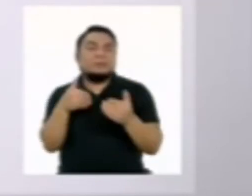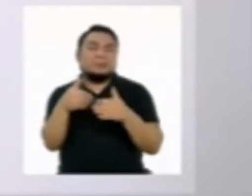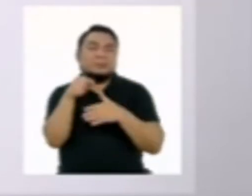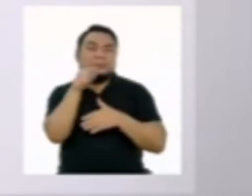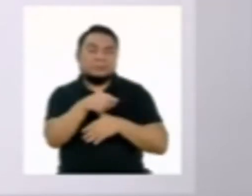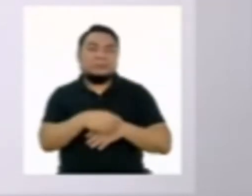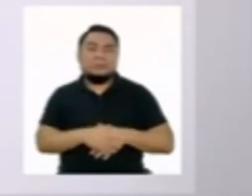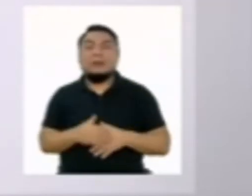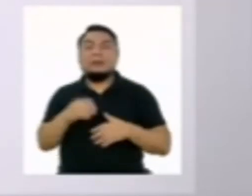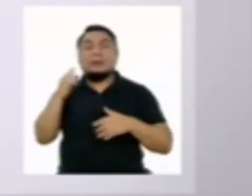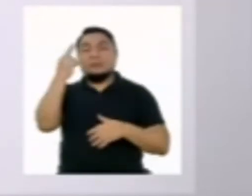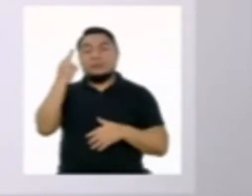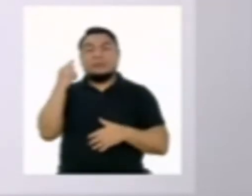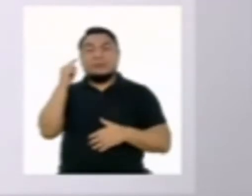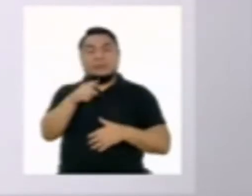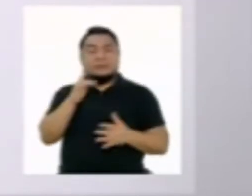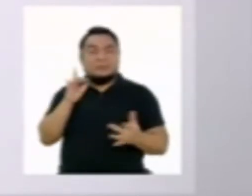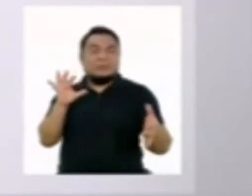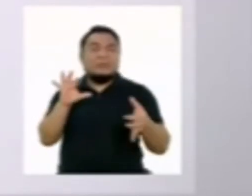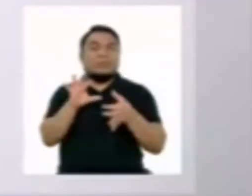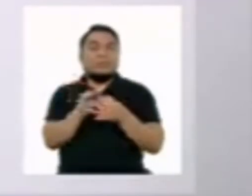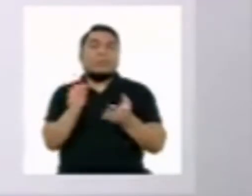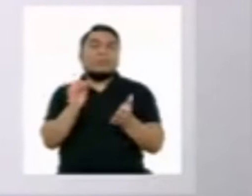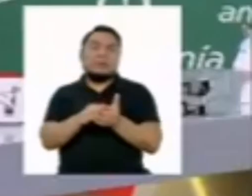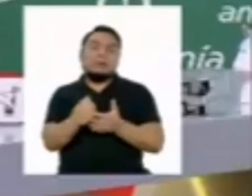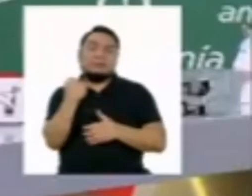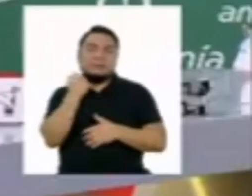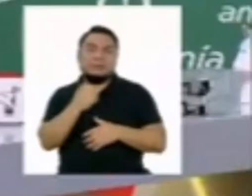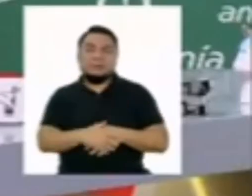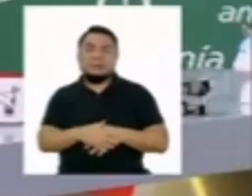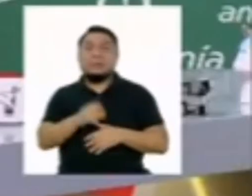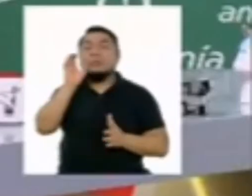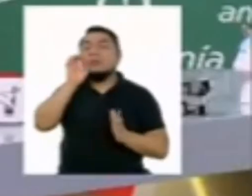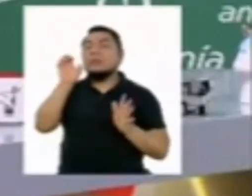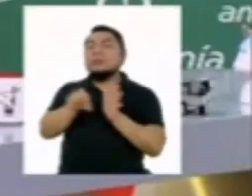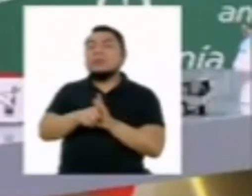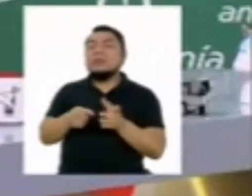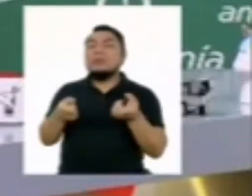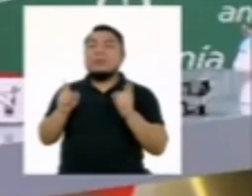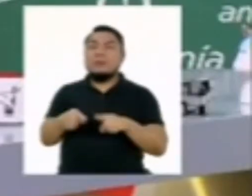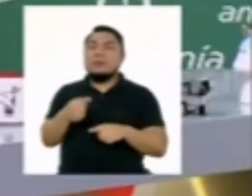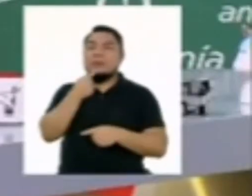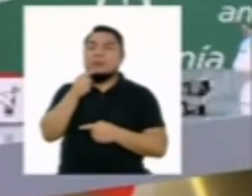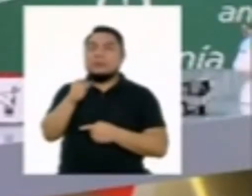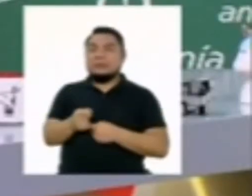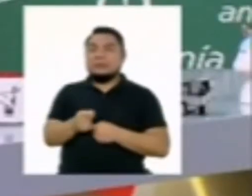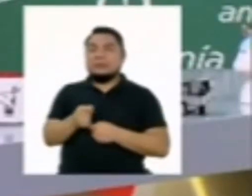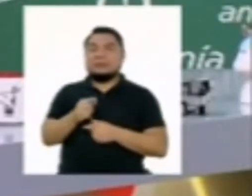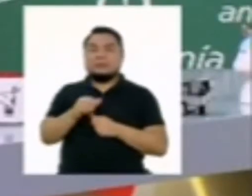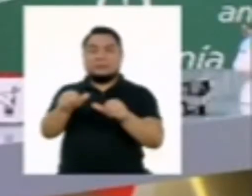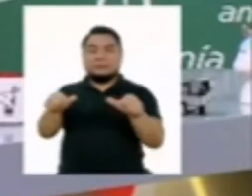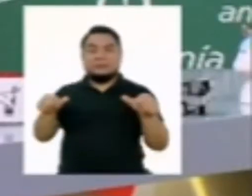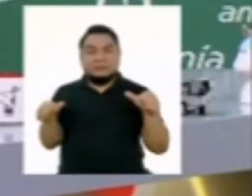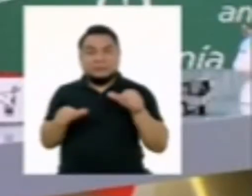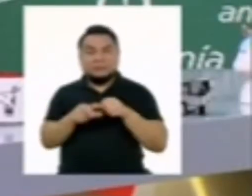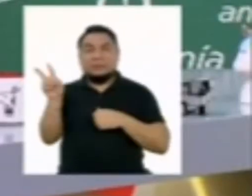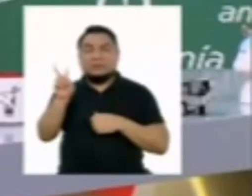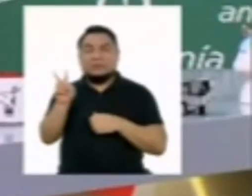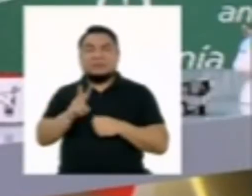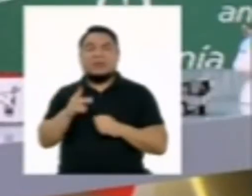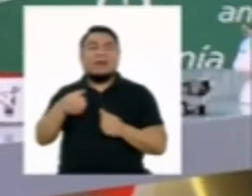directo con ella, por eso el vínculo era más estrecho. Por ejemplo, cuando se deforestan las áreas verdes para